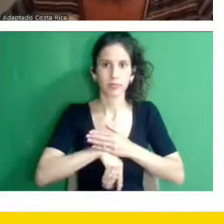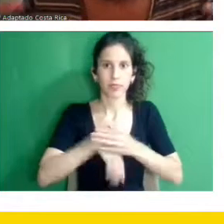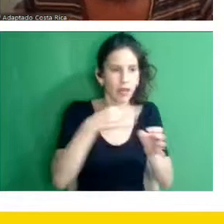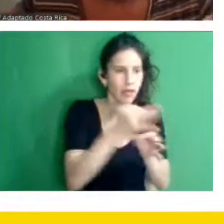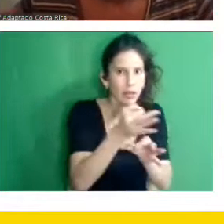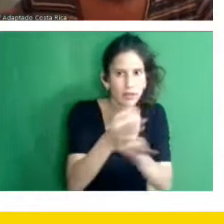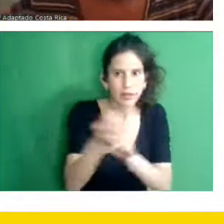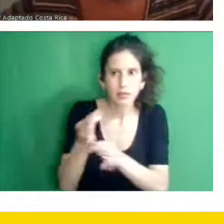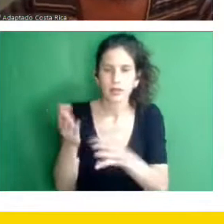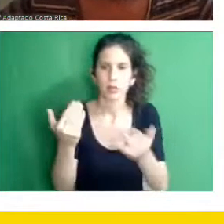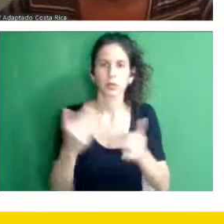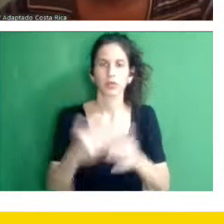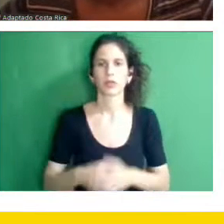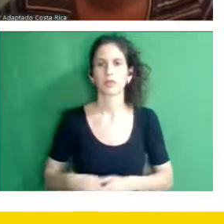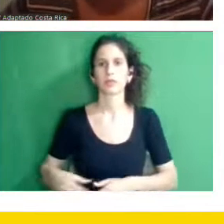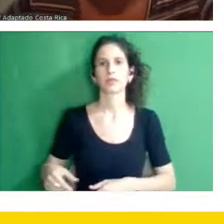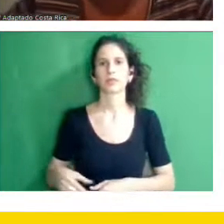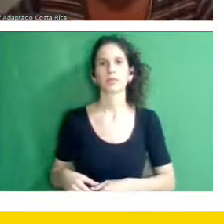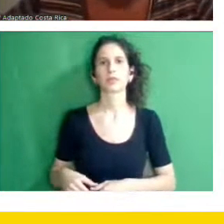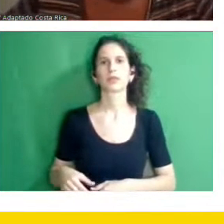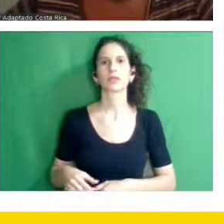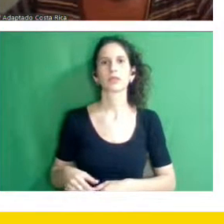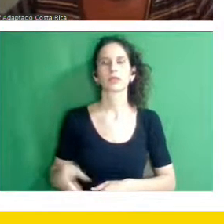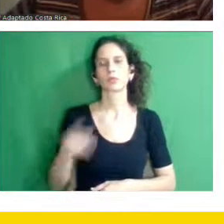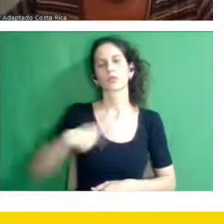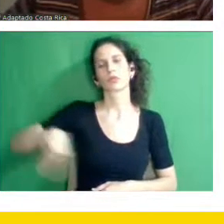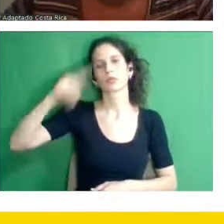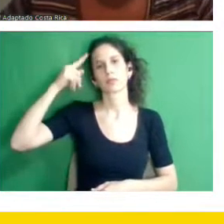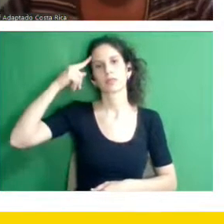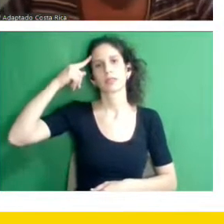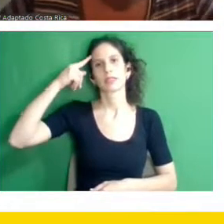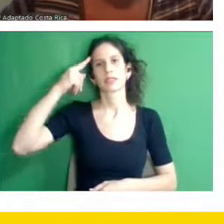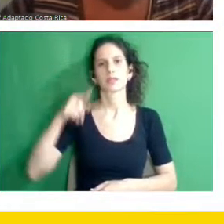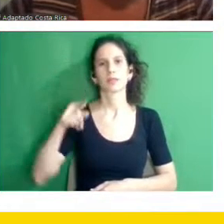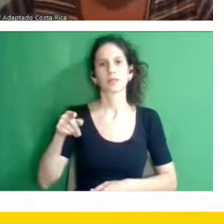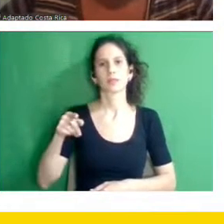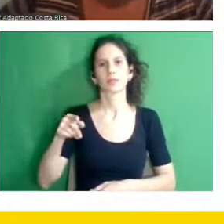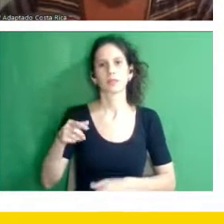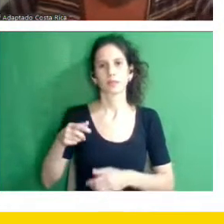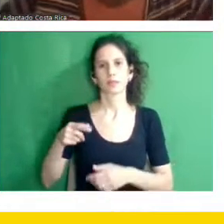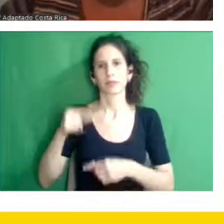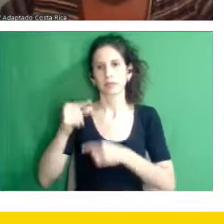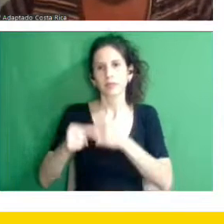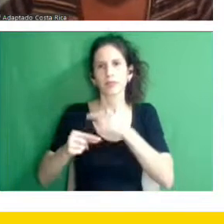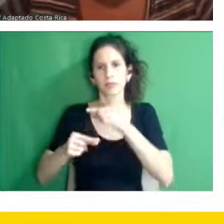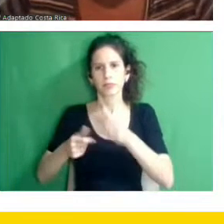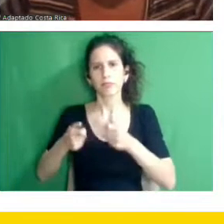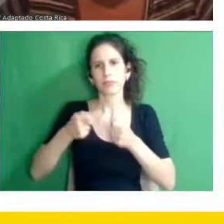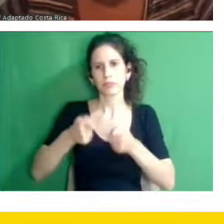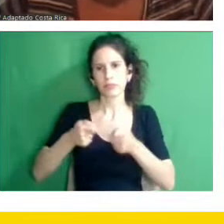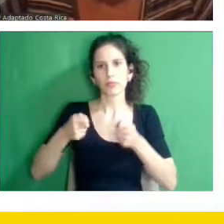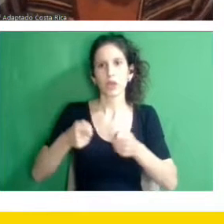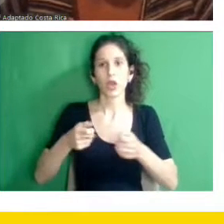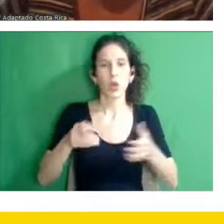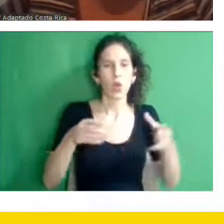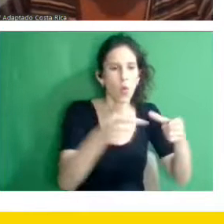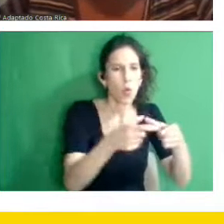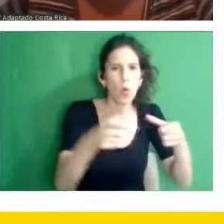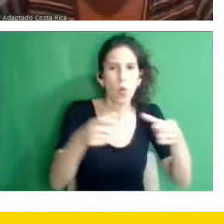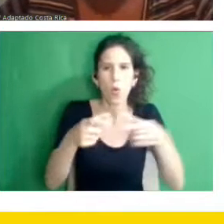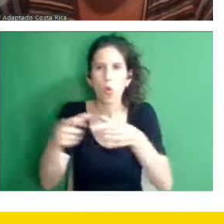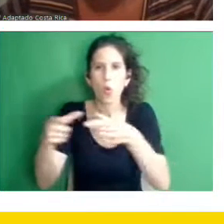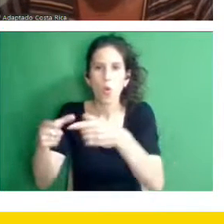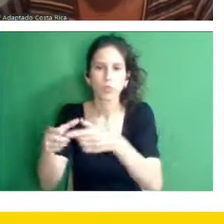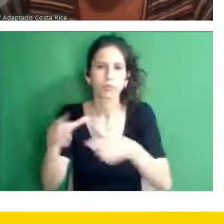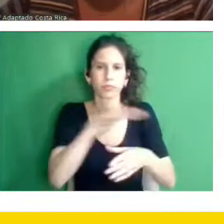accesibles, sino que sea algo que surja desde también las mismas comunidades. Y pues ha